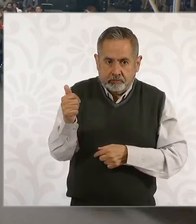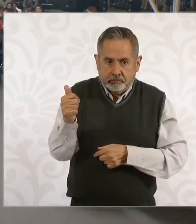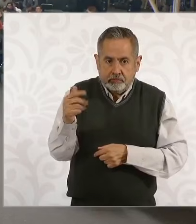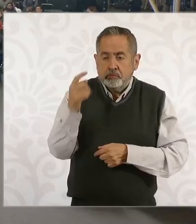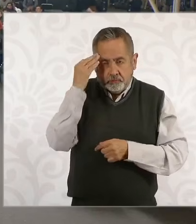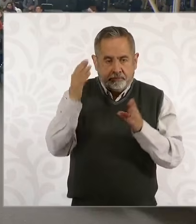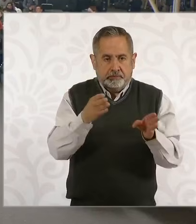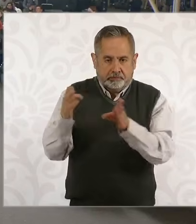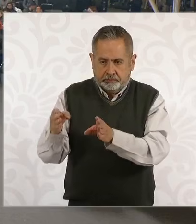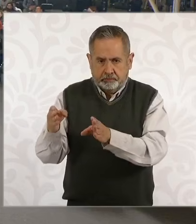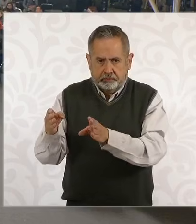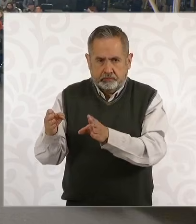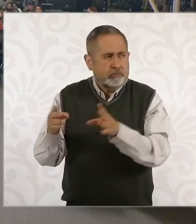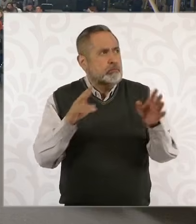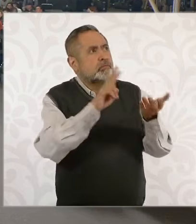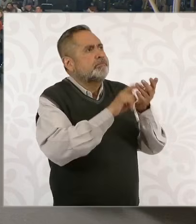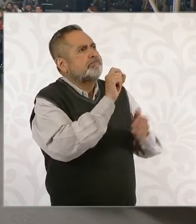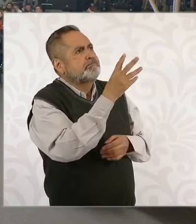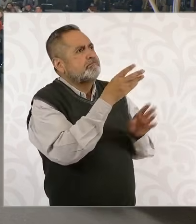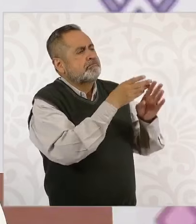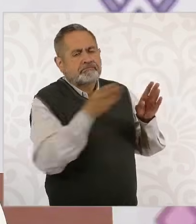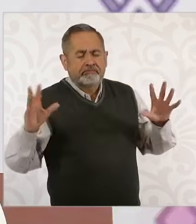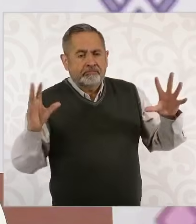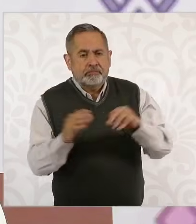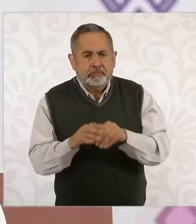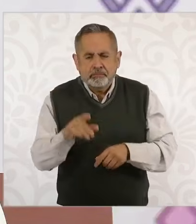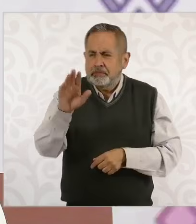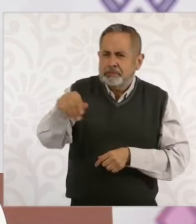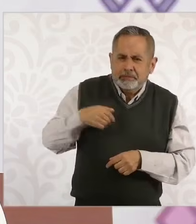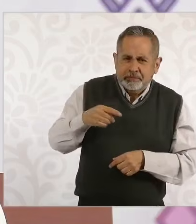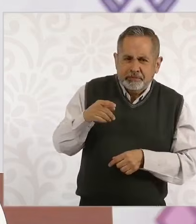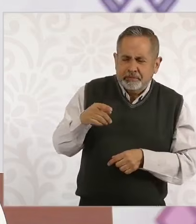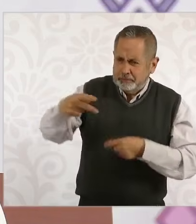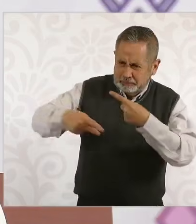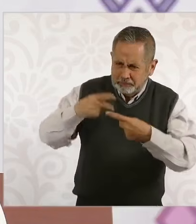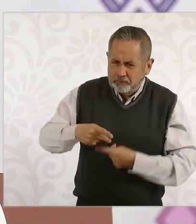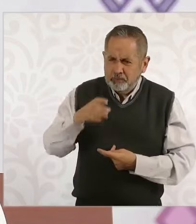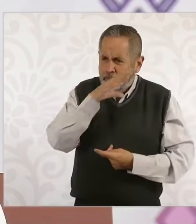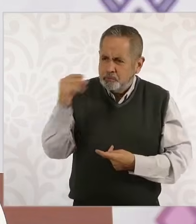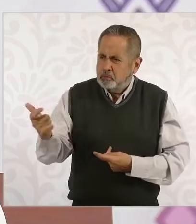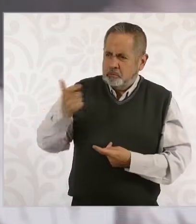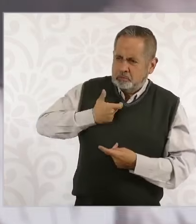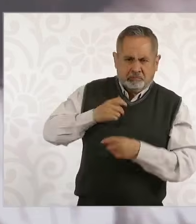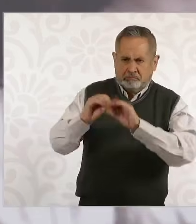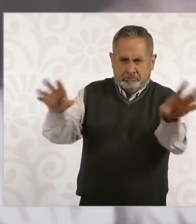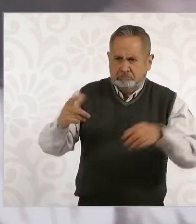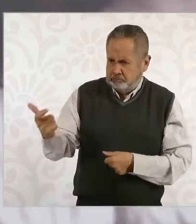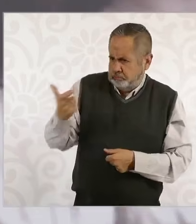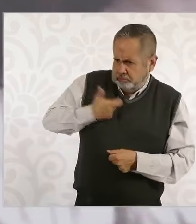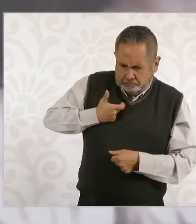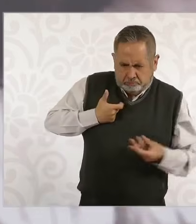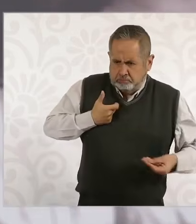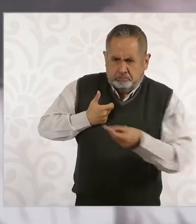periodo, de 2023 para acá. Sí, pero si me preguntan si Cuba está pagando sus envíos, claro que sí, no tenemos ninguna factura